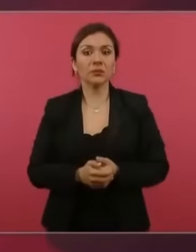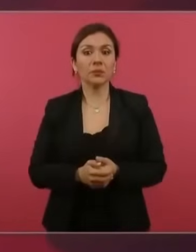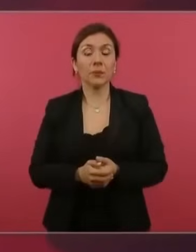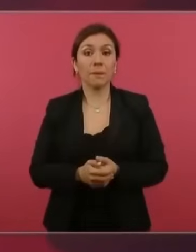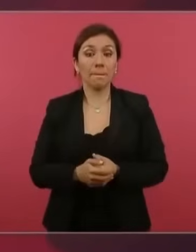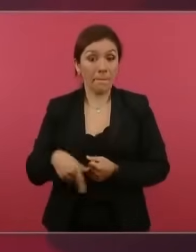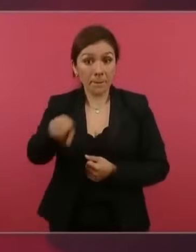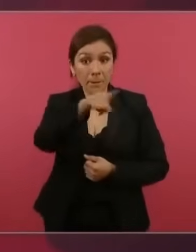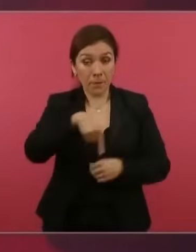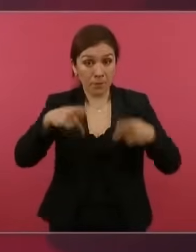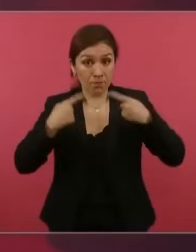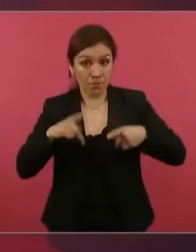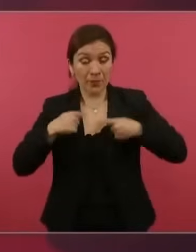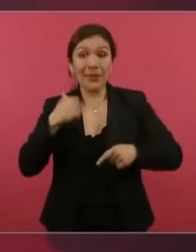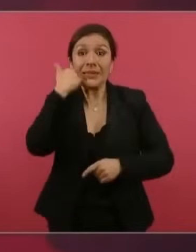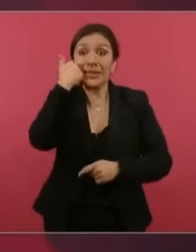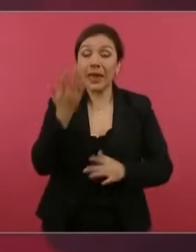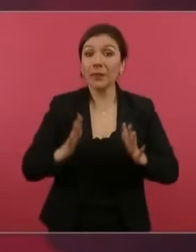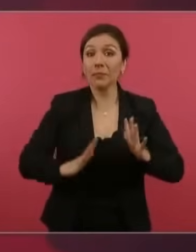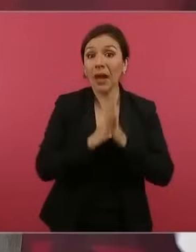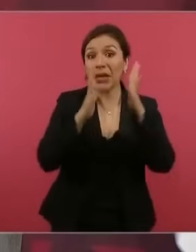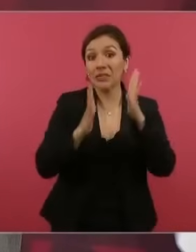quien participa en la vida pública